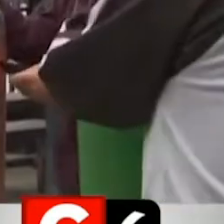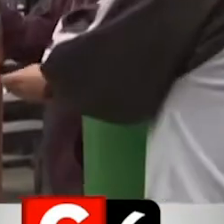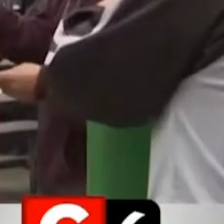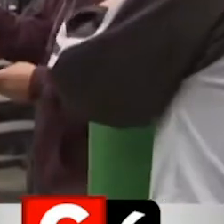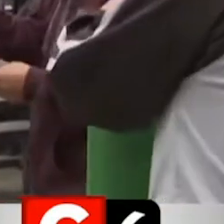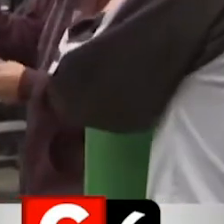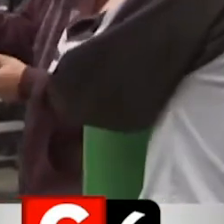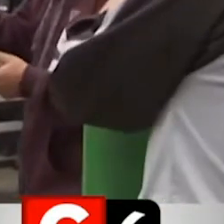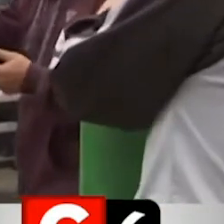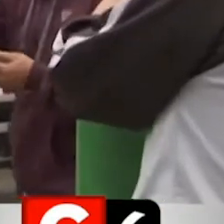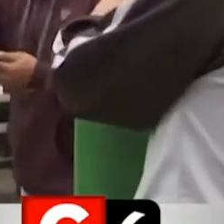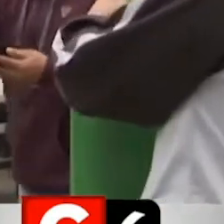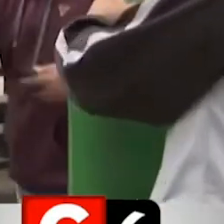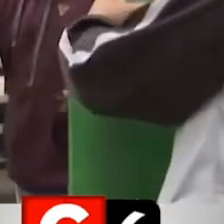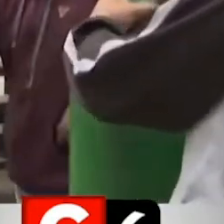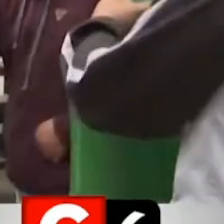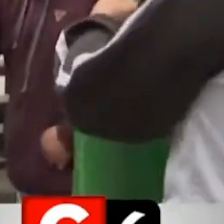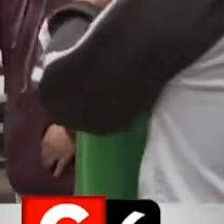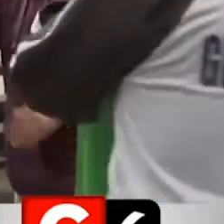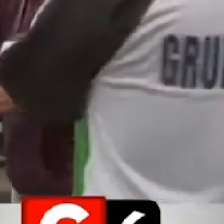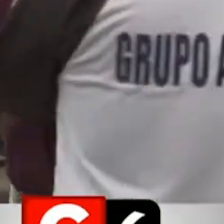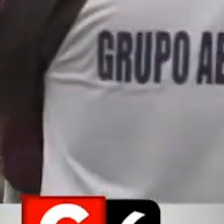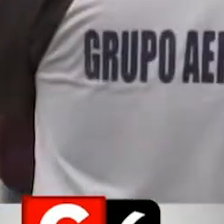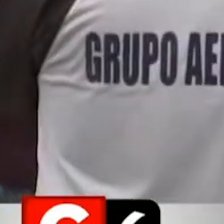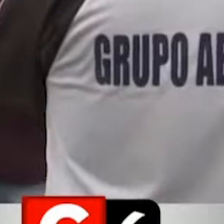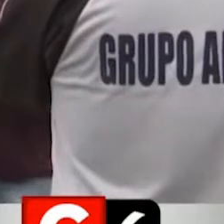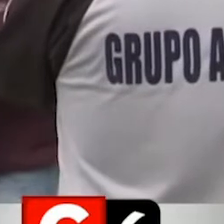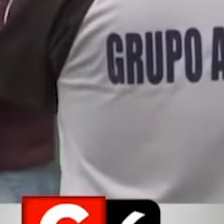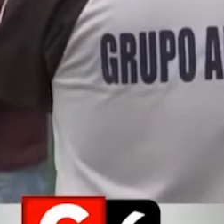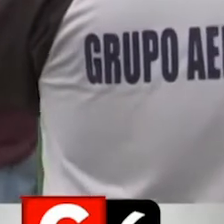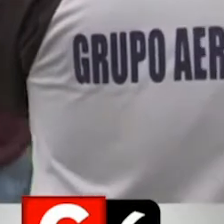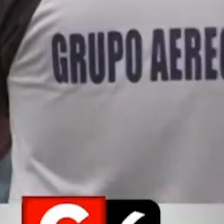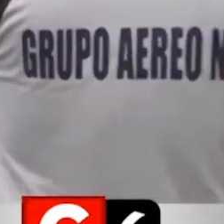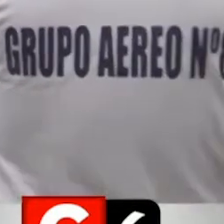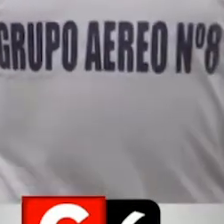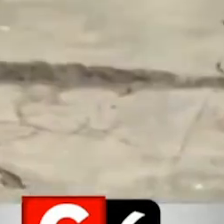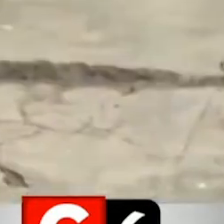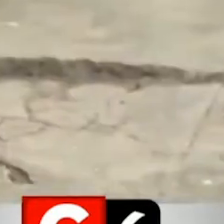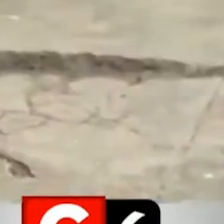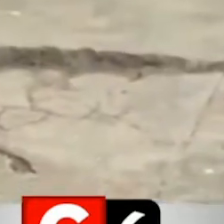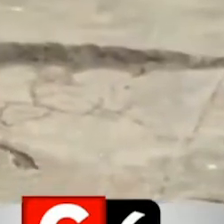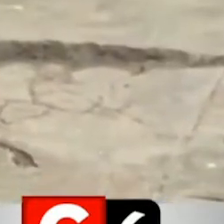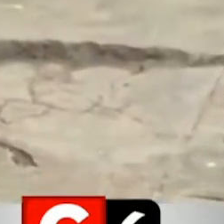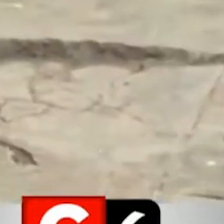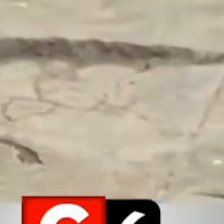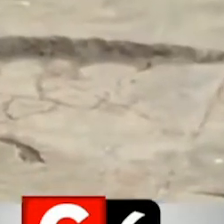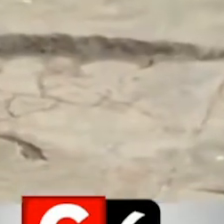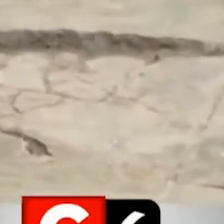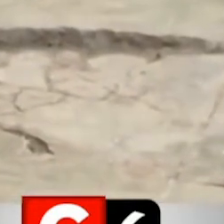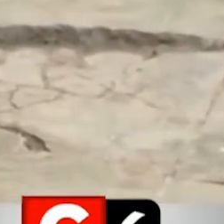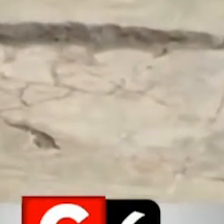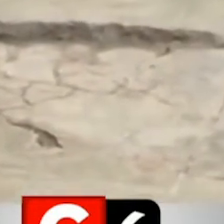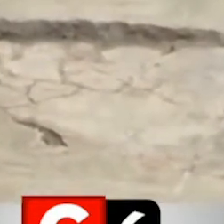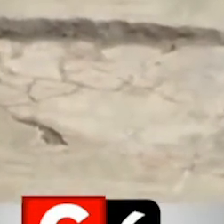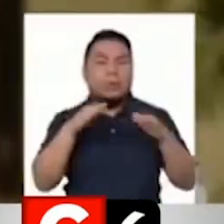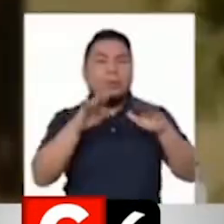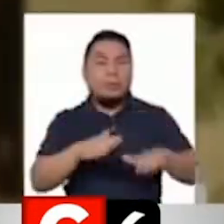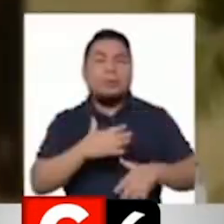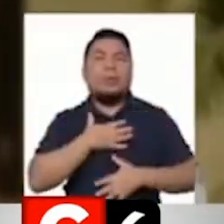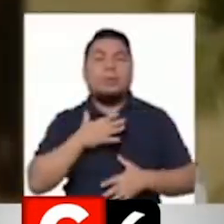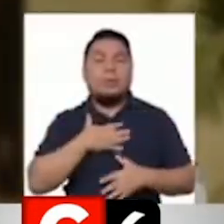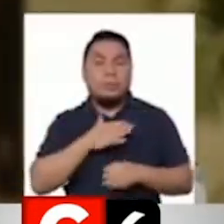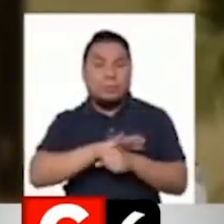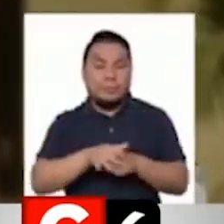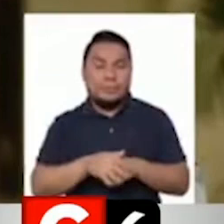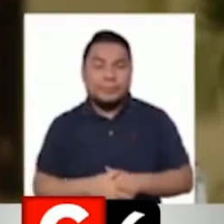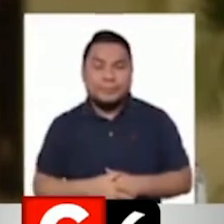la transferencia de 84,7 millones de soles para las contrataciones que se realicen para la compra y suministro de oxígeno medicinal. Lo que